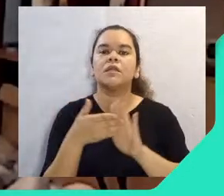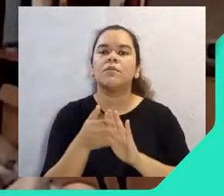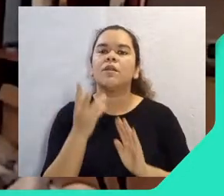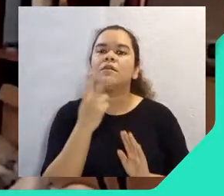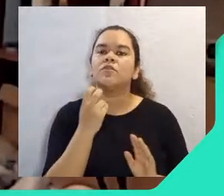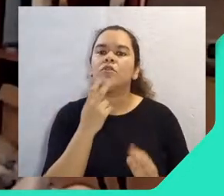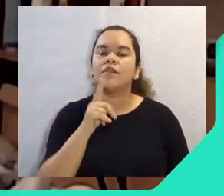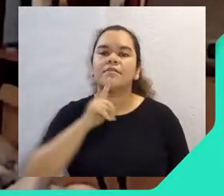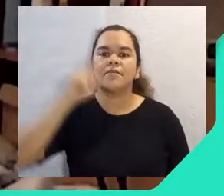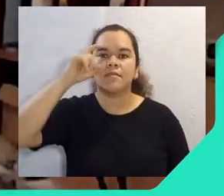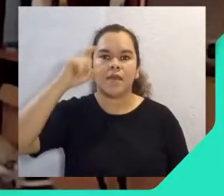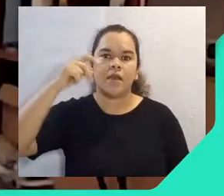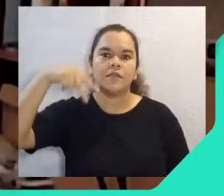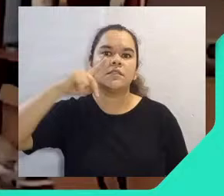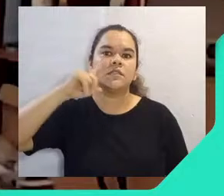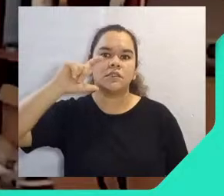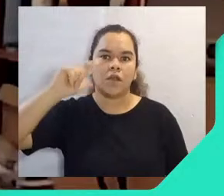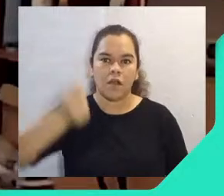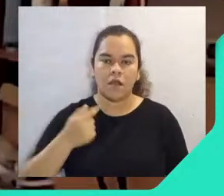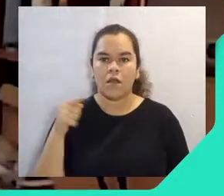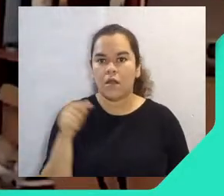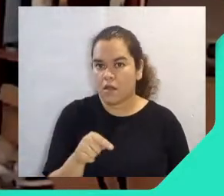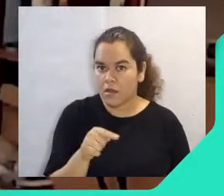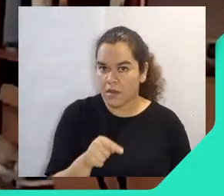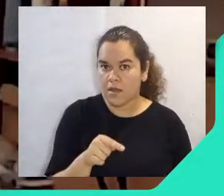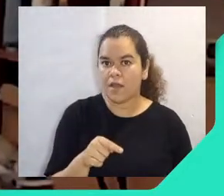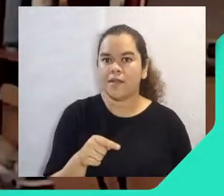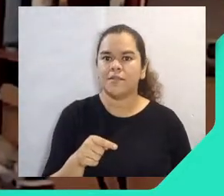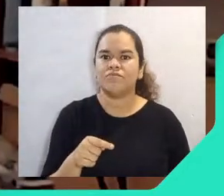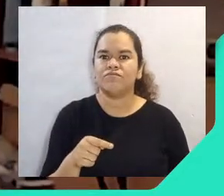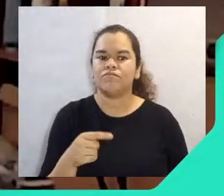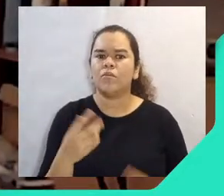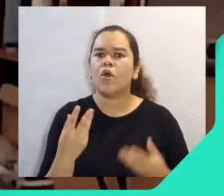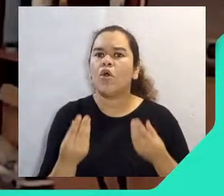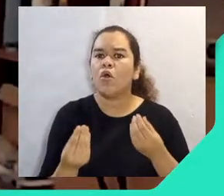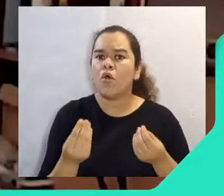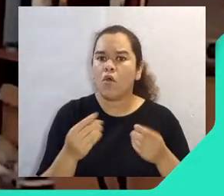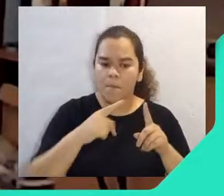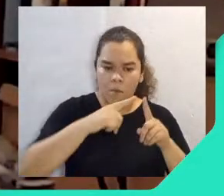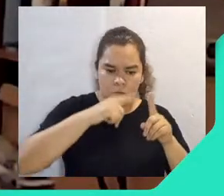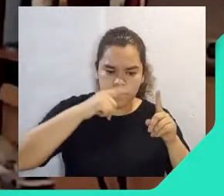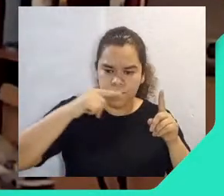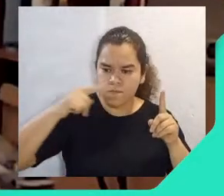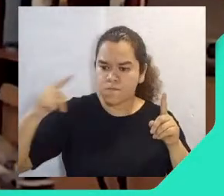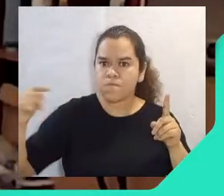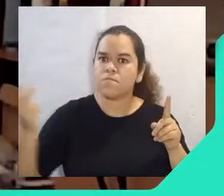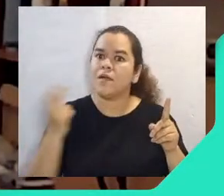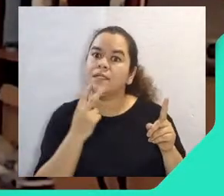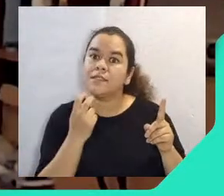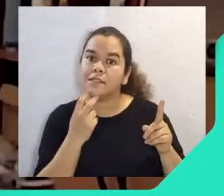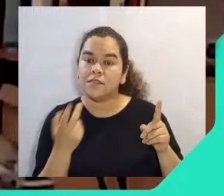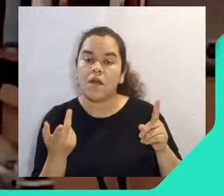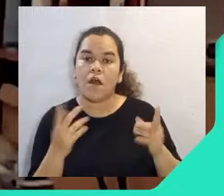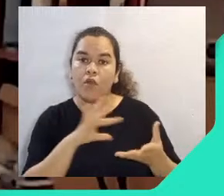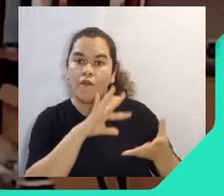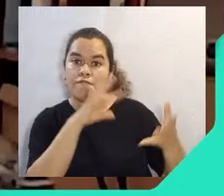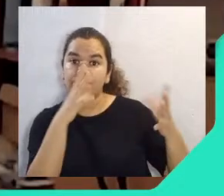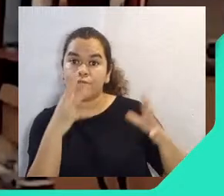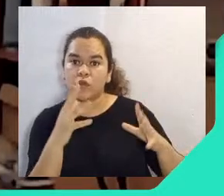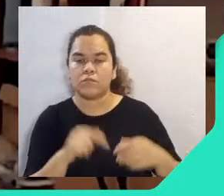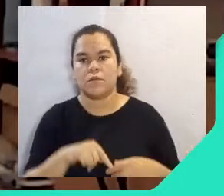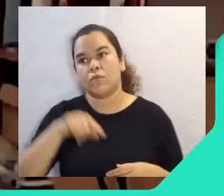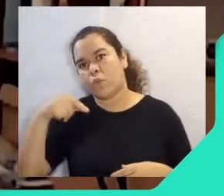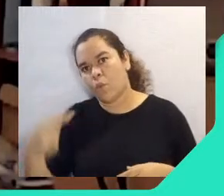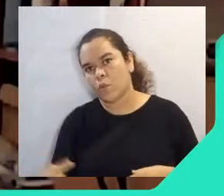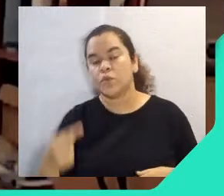1, en la cual se les enseñan cómo se comportan los circuitos eléctricos. Van a ver materias como electrotecnia 2, en las cuales